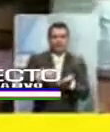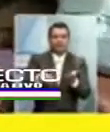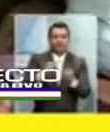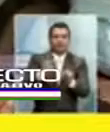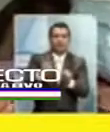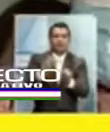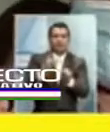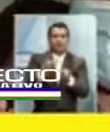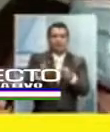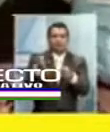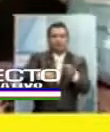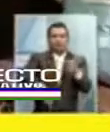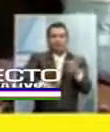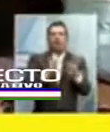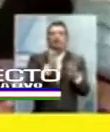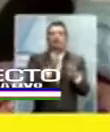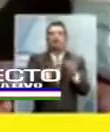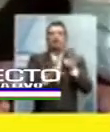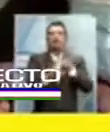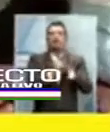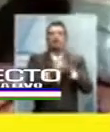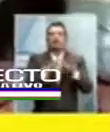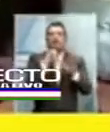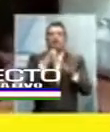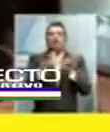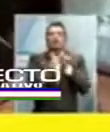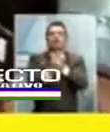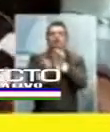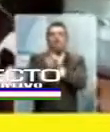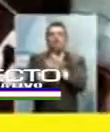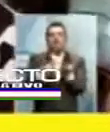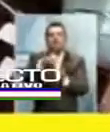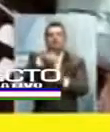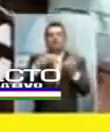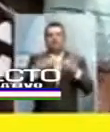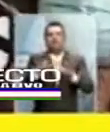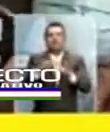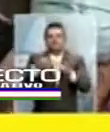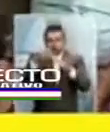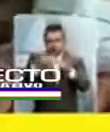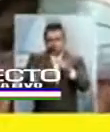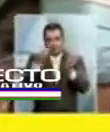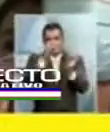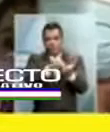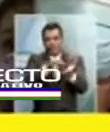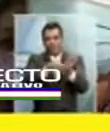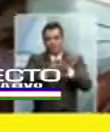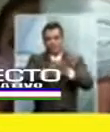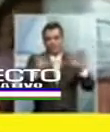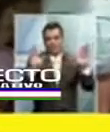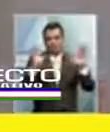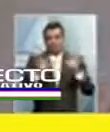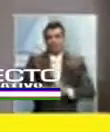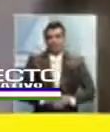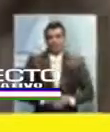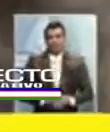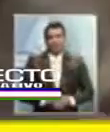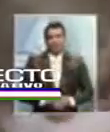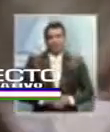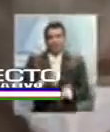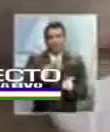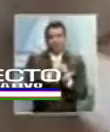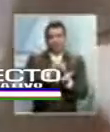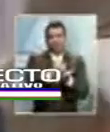porque la ley actual solo habla de que tiene que ser la lúbrica de la persona directamente que les pongan el formulario. La